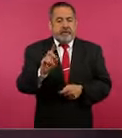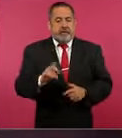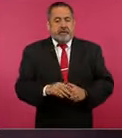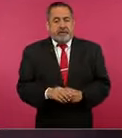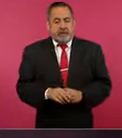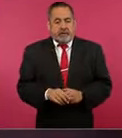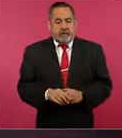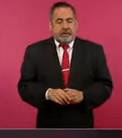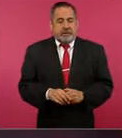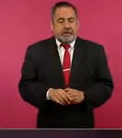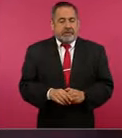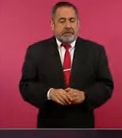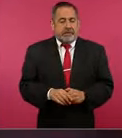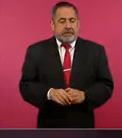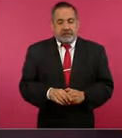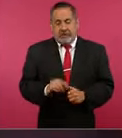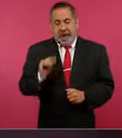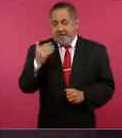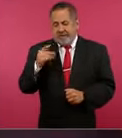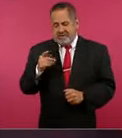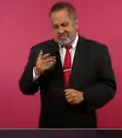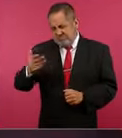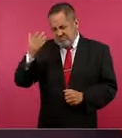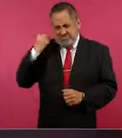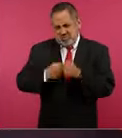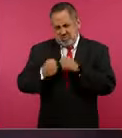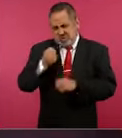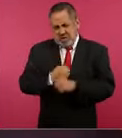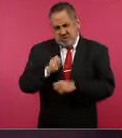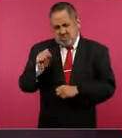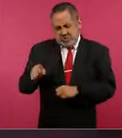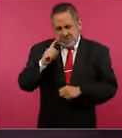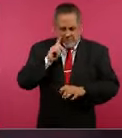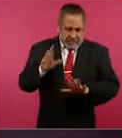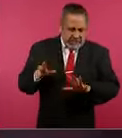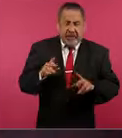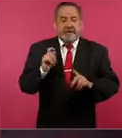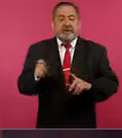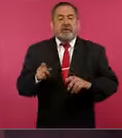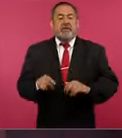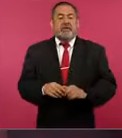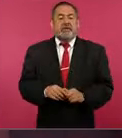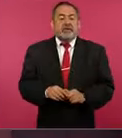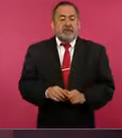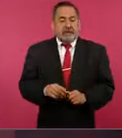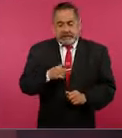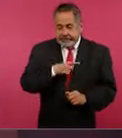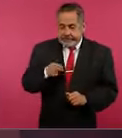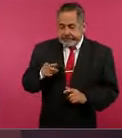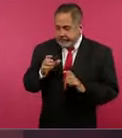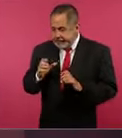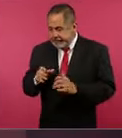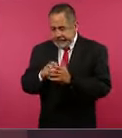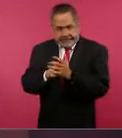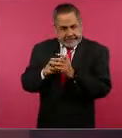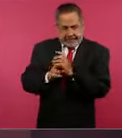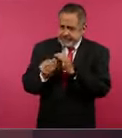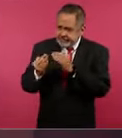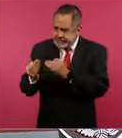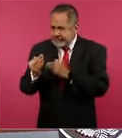pero eso no es de ahora, lleva su tiempo y hay que irlo